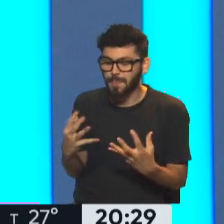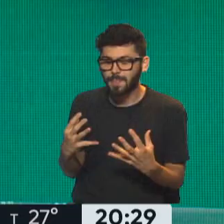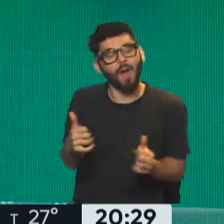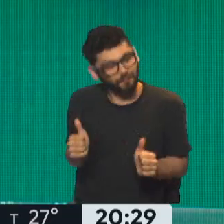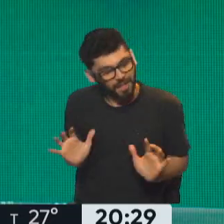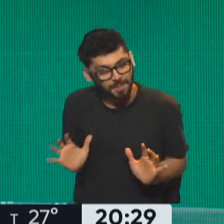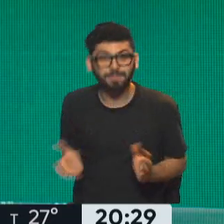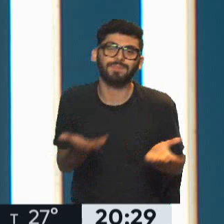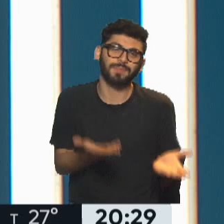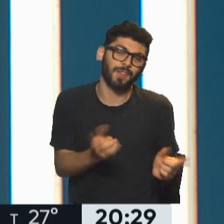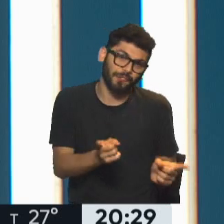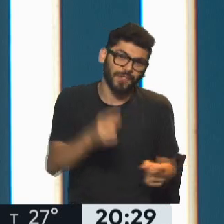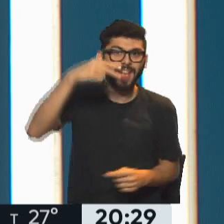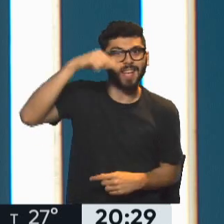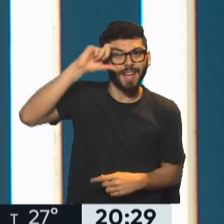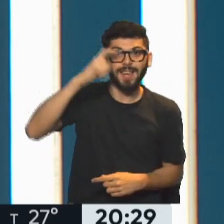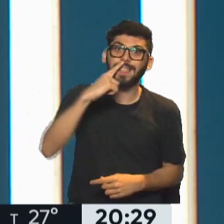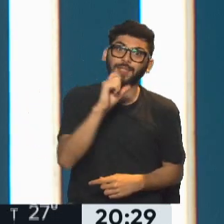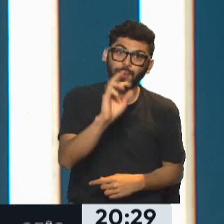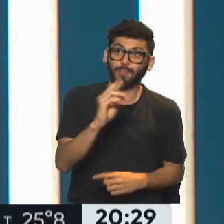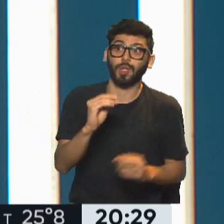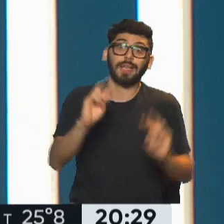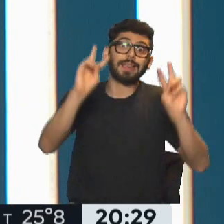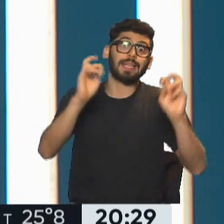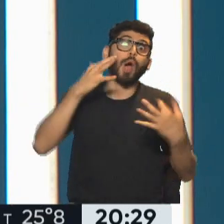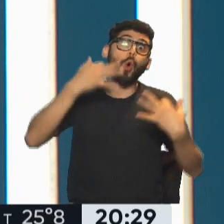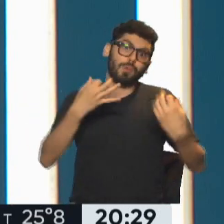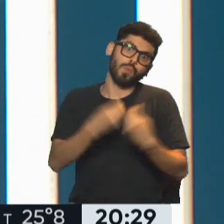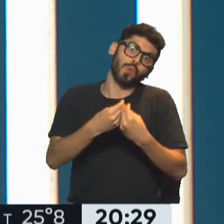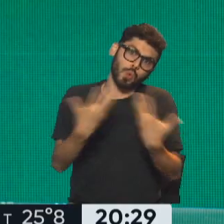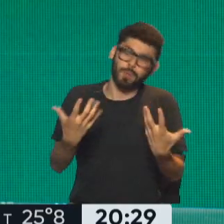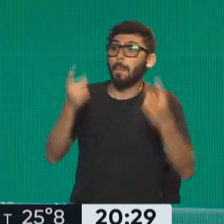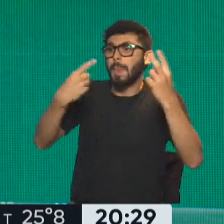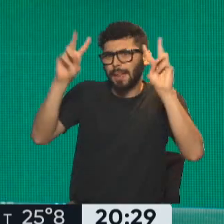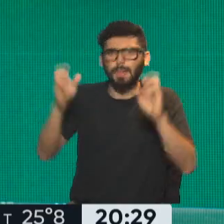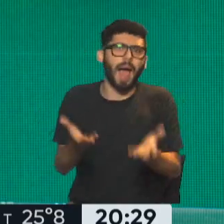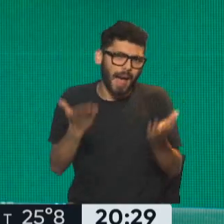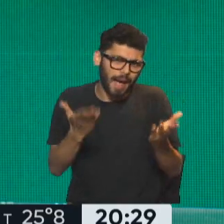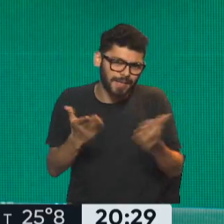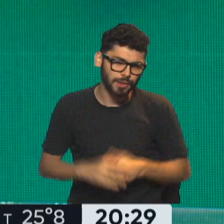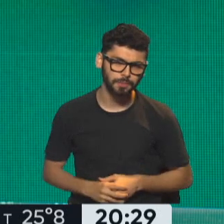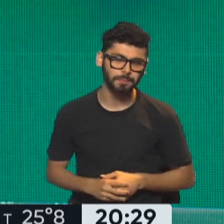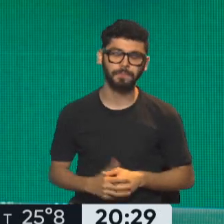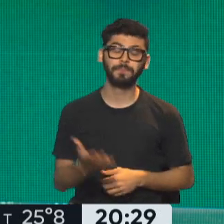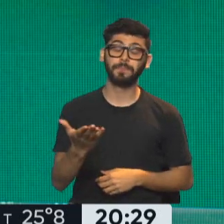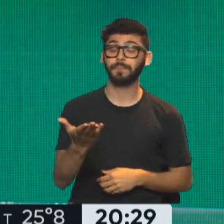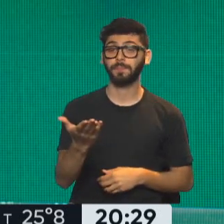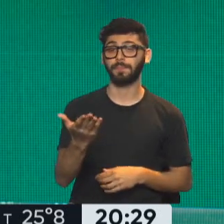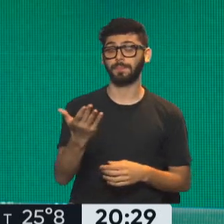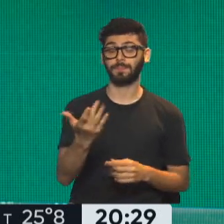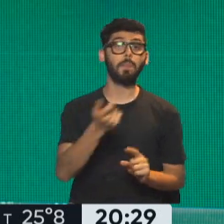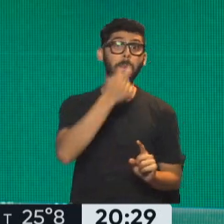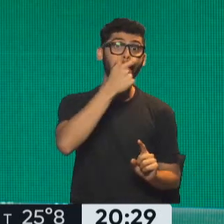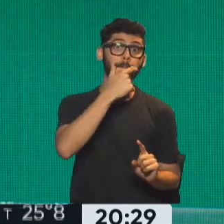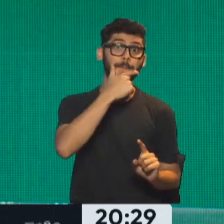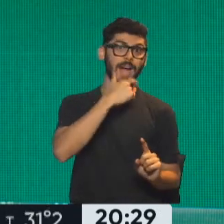queda Néstor Espósito, por supuesto, porque tenemos mucho tema judicial. Y vamos a abrir con eso. Vamos a abrir con la llegada de